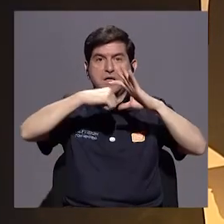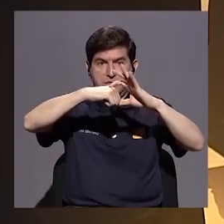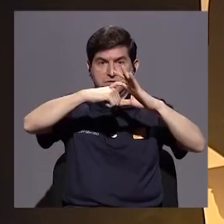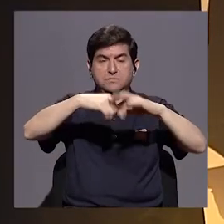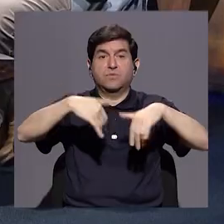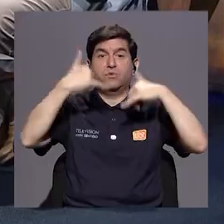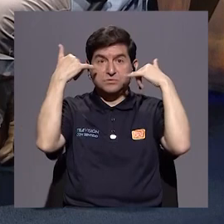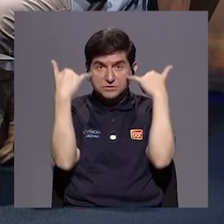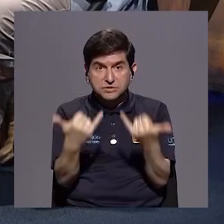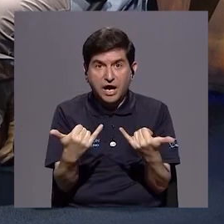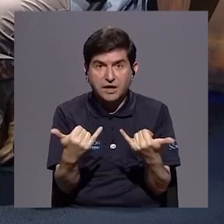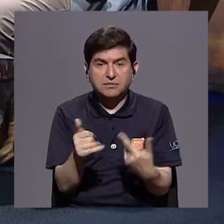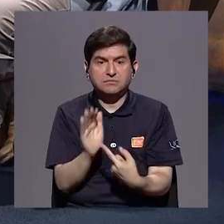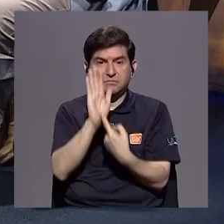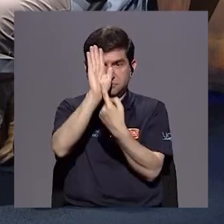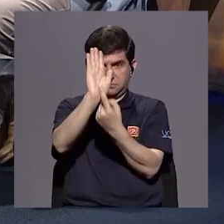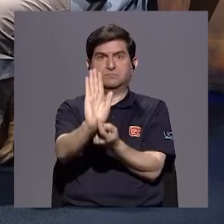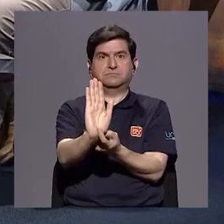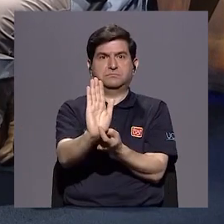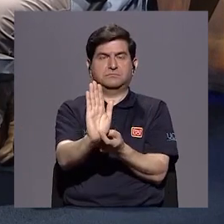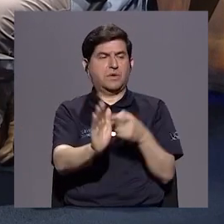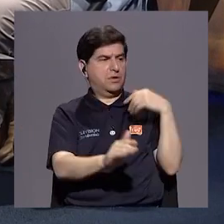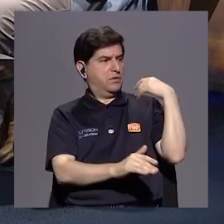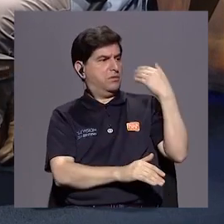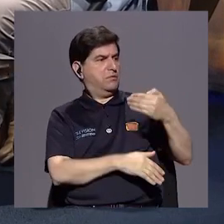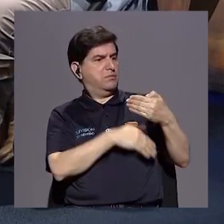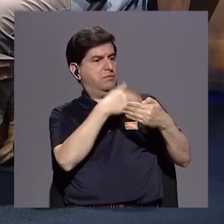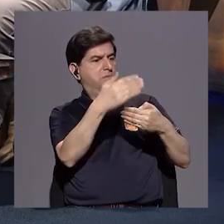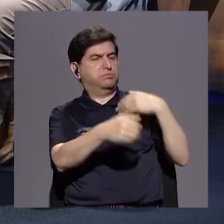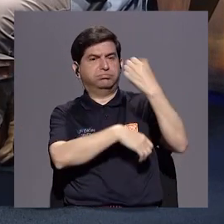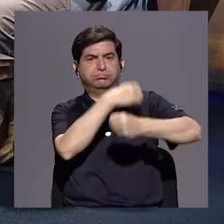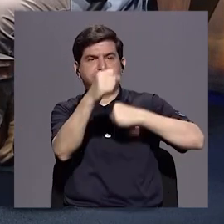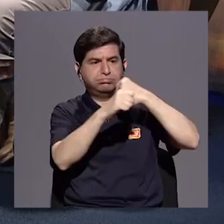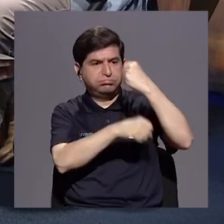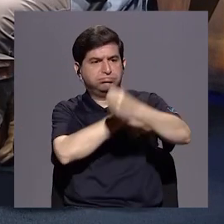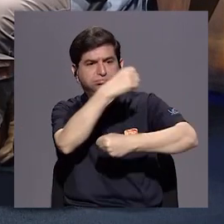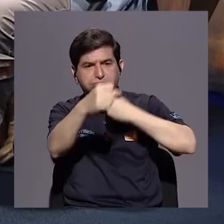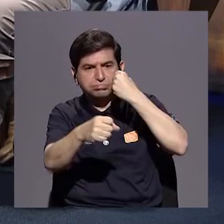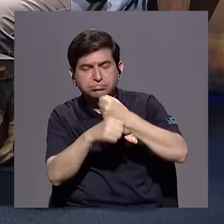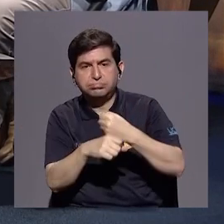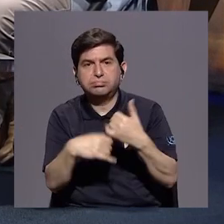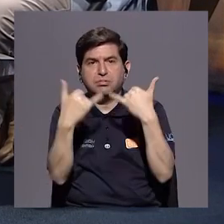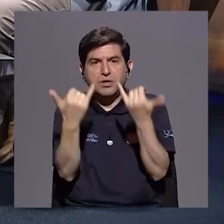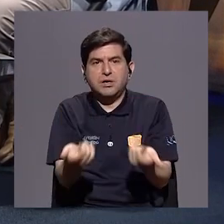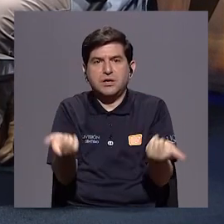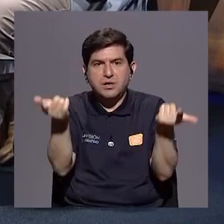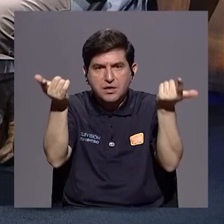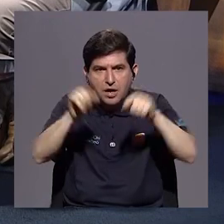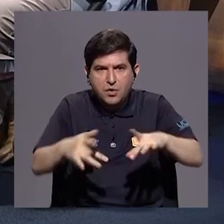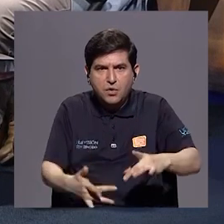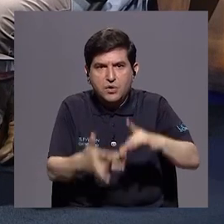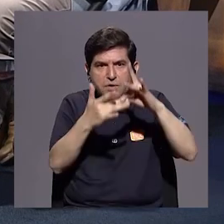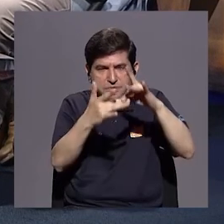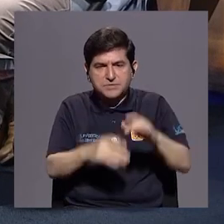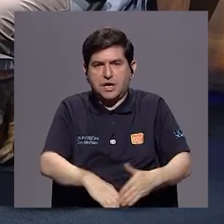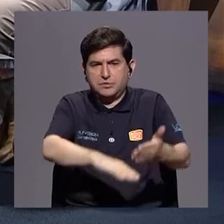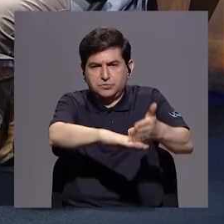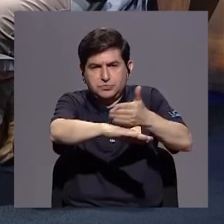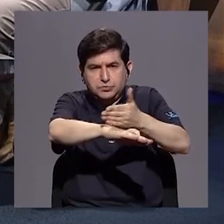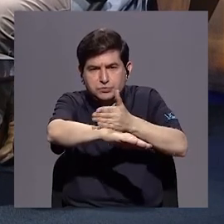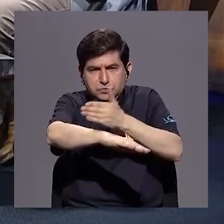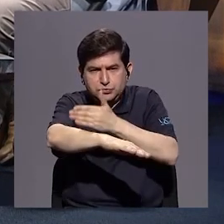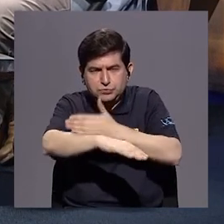venido diciendo con el transcurso de los años y en los en este caso sobre todo con el crecimiento